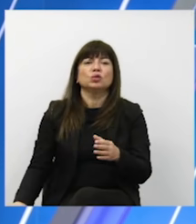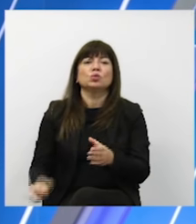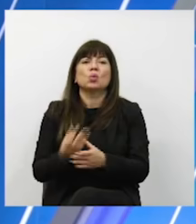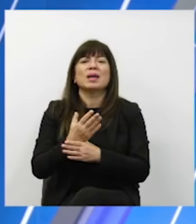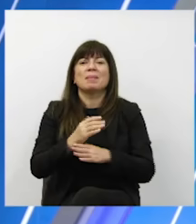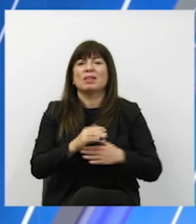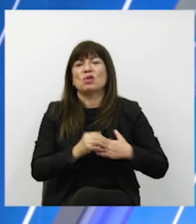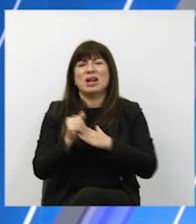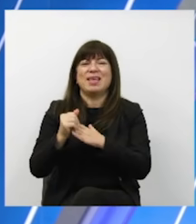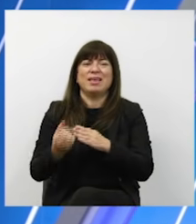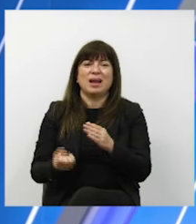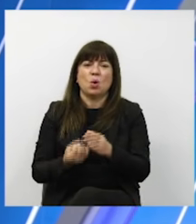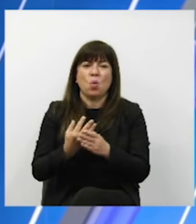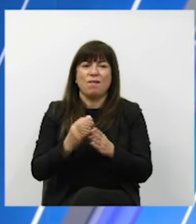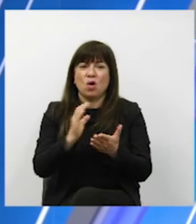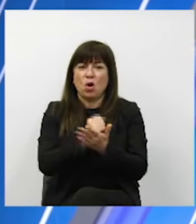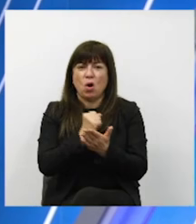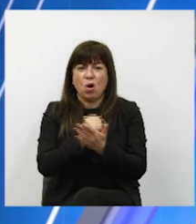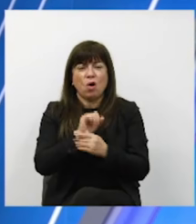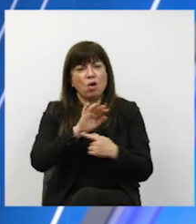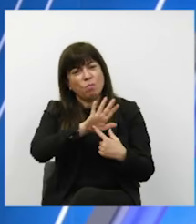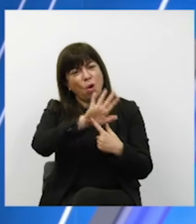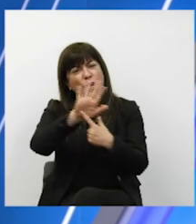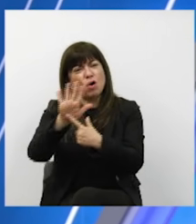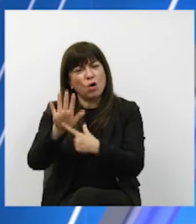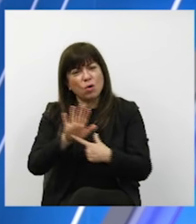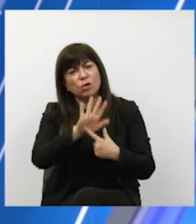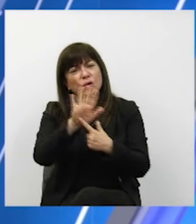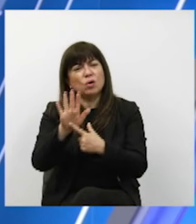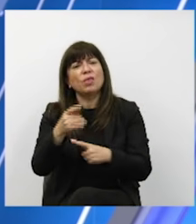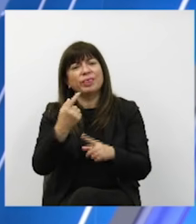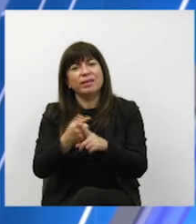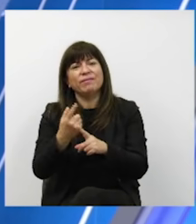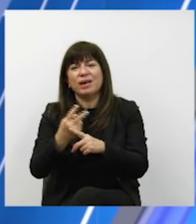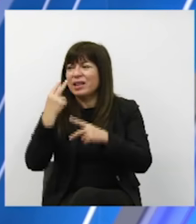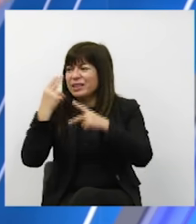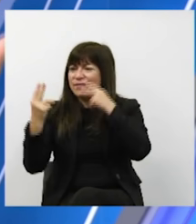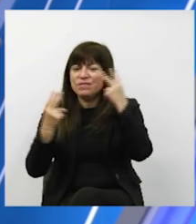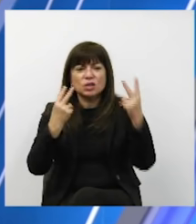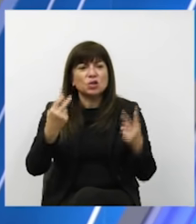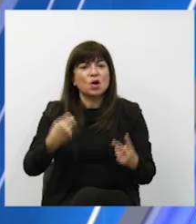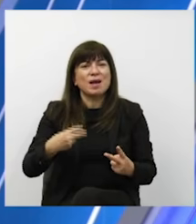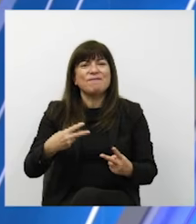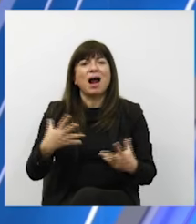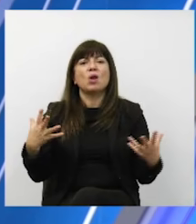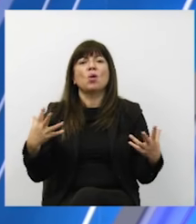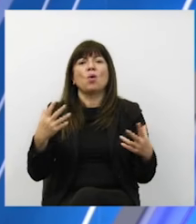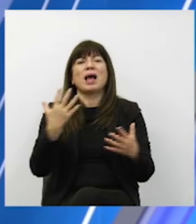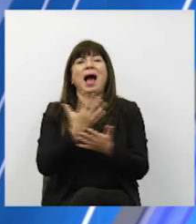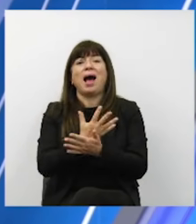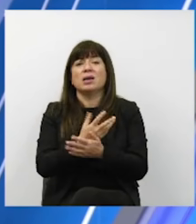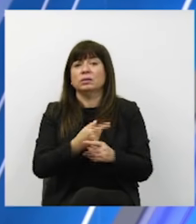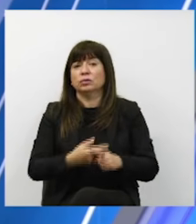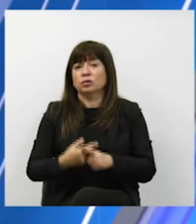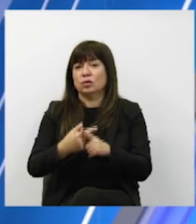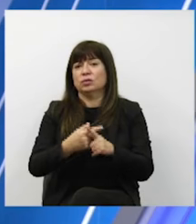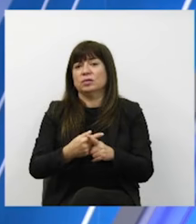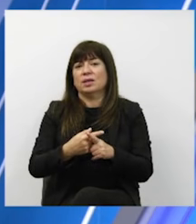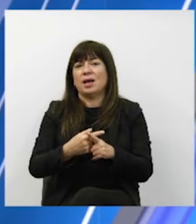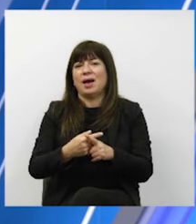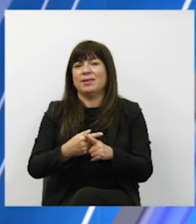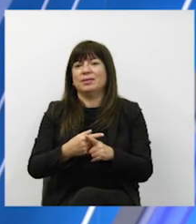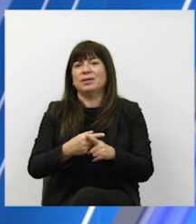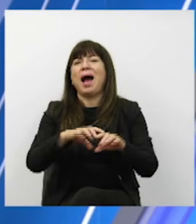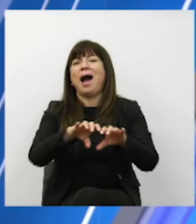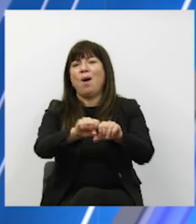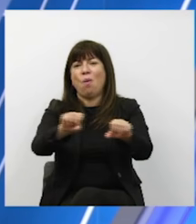estos líderes que logren negociar entre estas distintas visiones, entre estos distintos valores que tenemos como sociedad, para poder llegar a algún